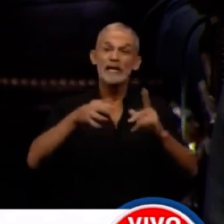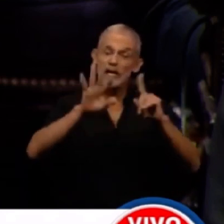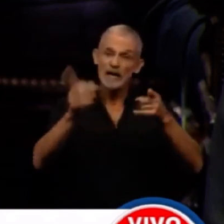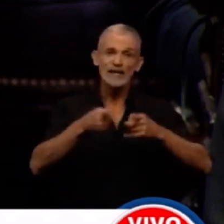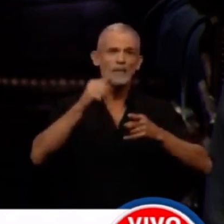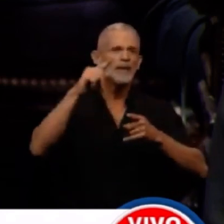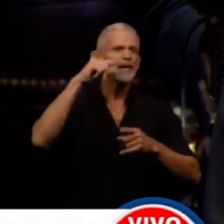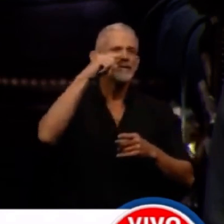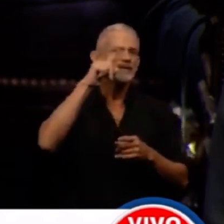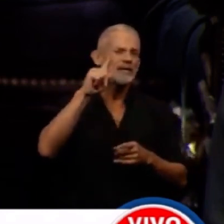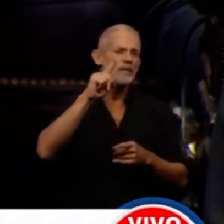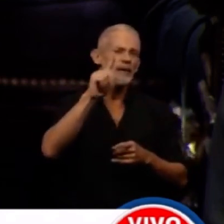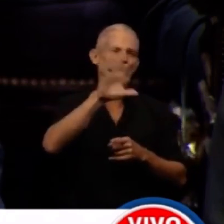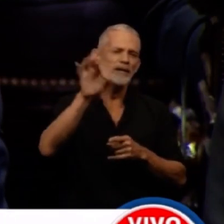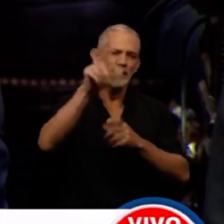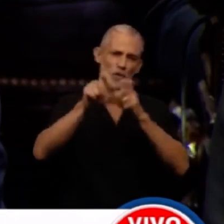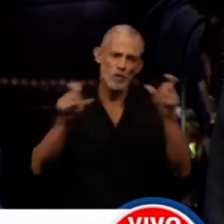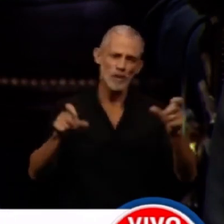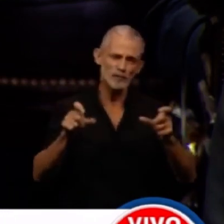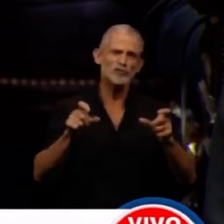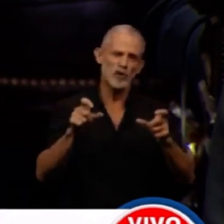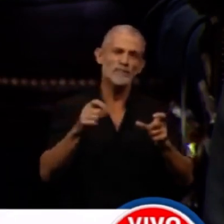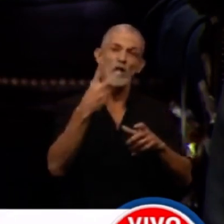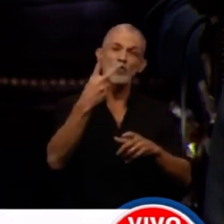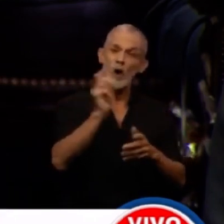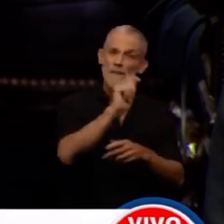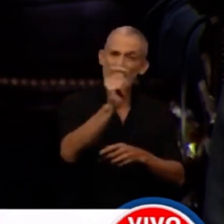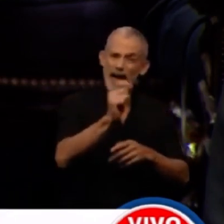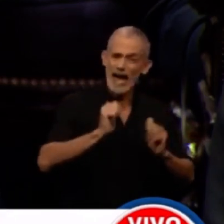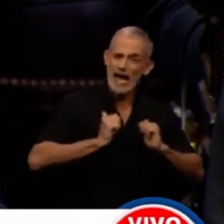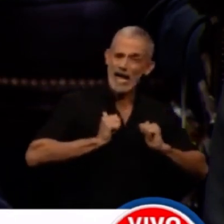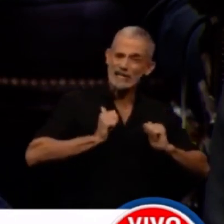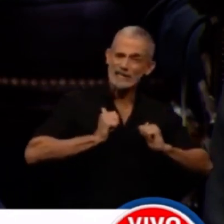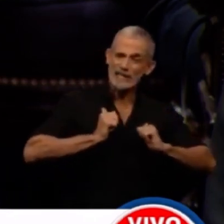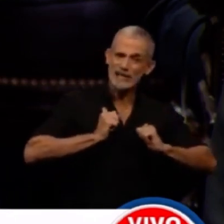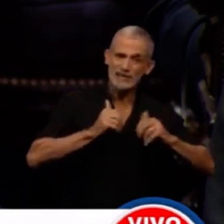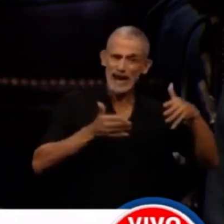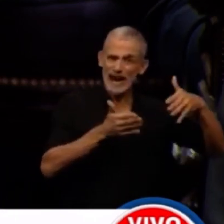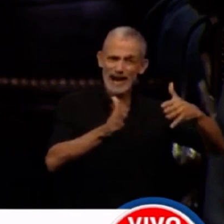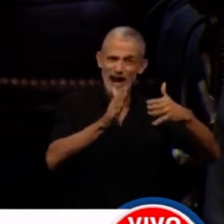los 7.500 formoseños que estuvieron por más de 2 meses, señor presidente,